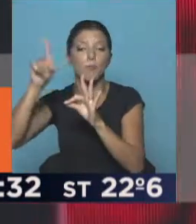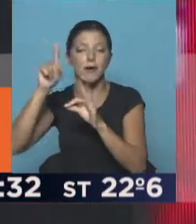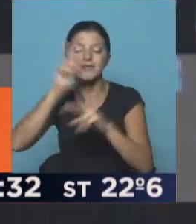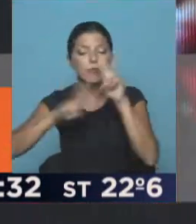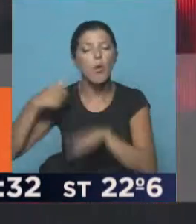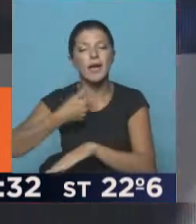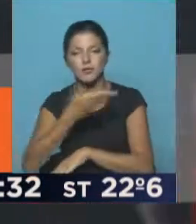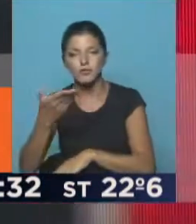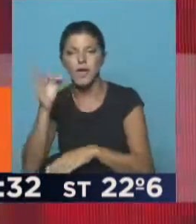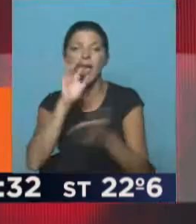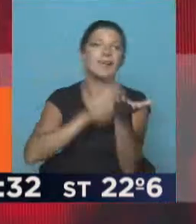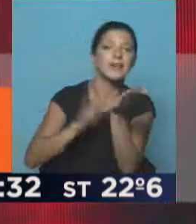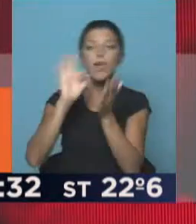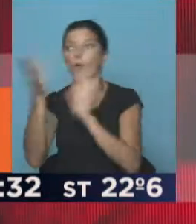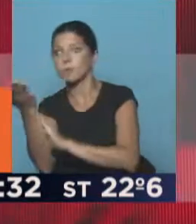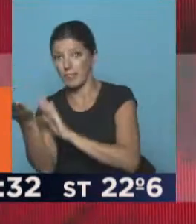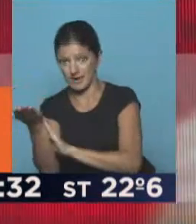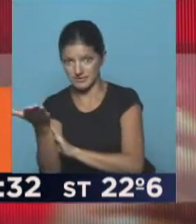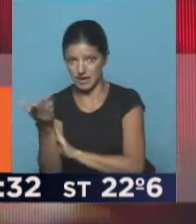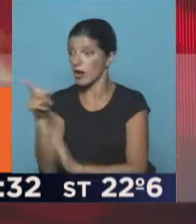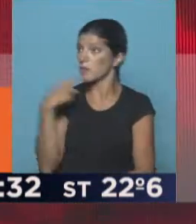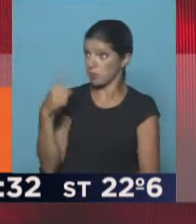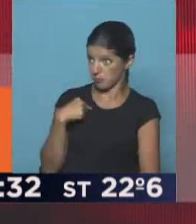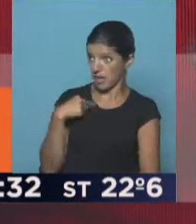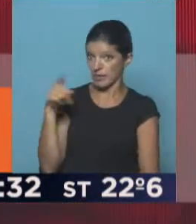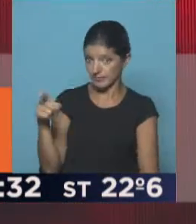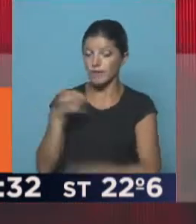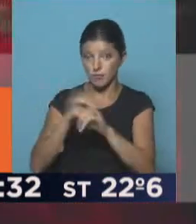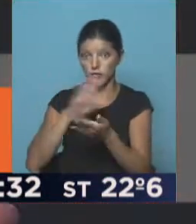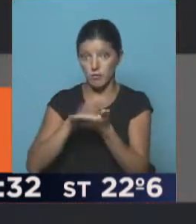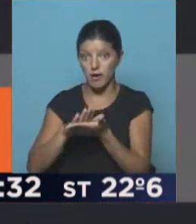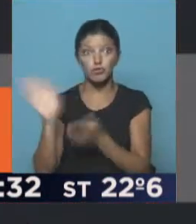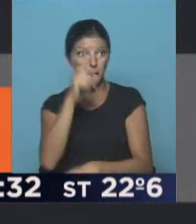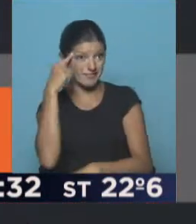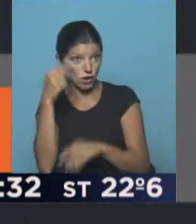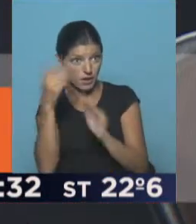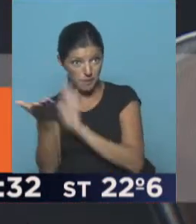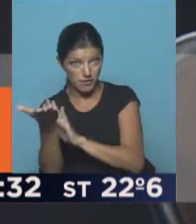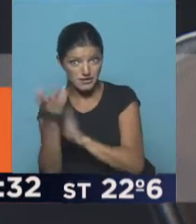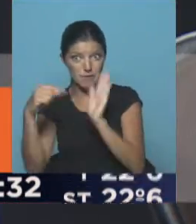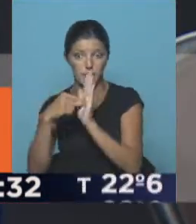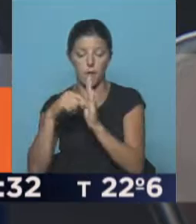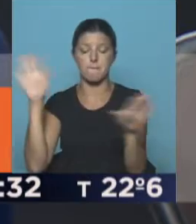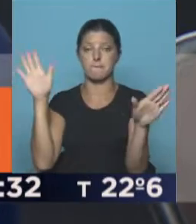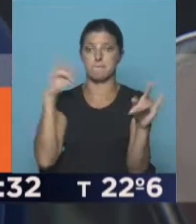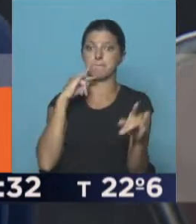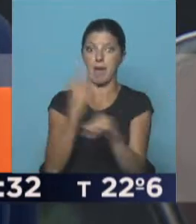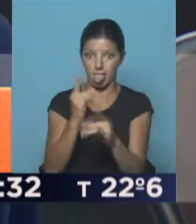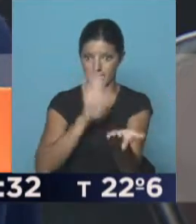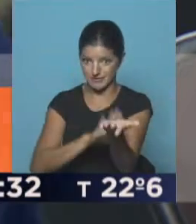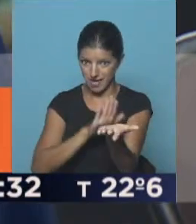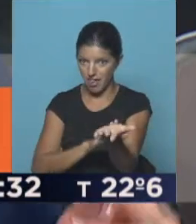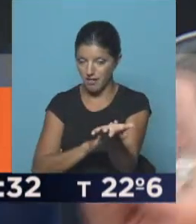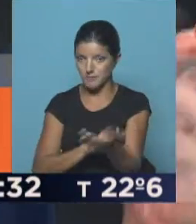o por izquierda o por derecha. La novedad, que es lo que vos marcabas, Cintia, es que parecía que en Alemania iban a ir por derecha y parece que pueden ir por izquierda. Sí, yo no puedo dejar de pensar también,